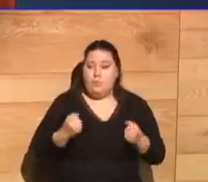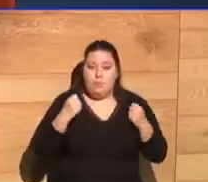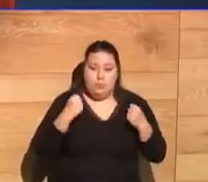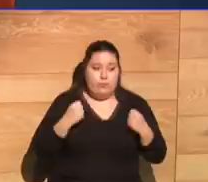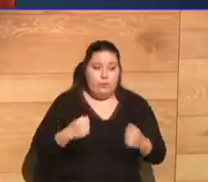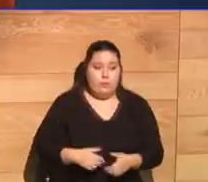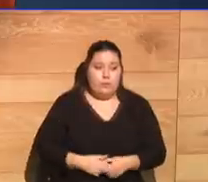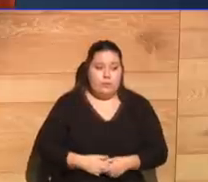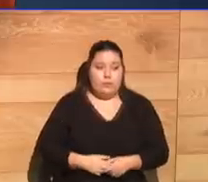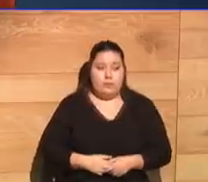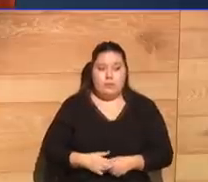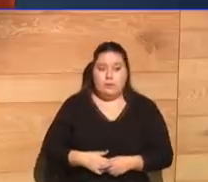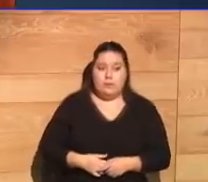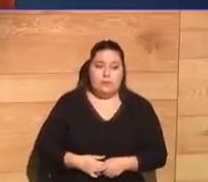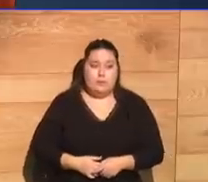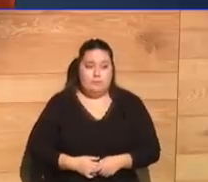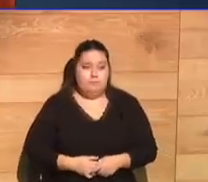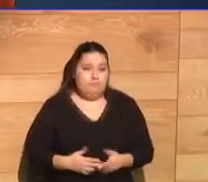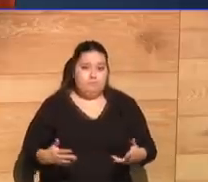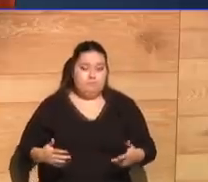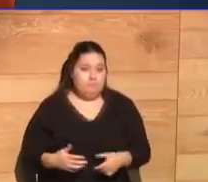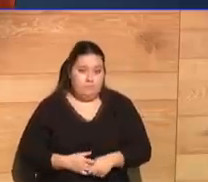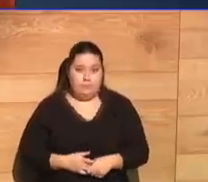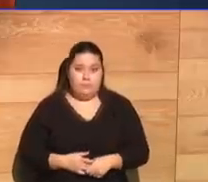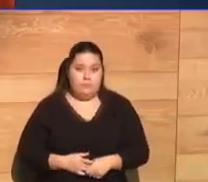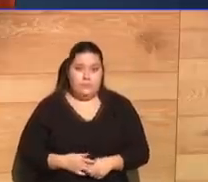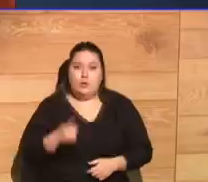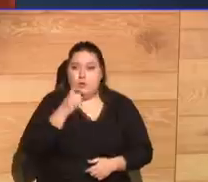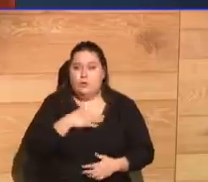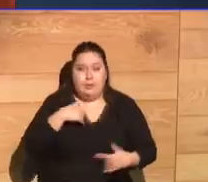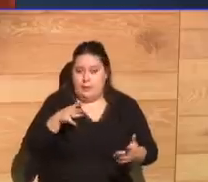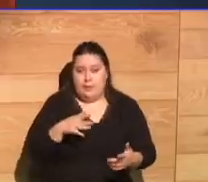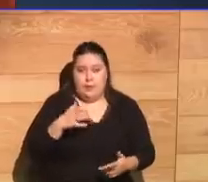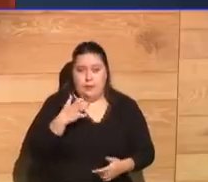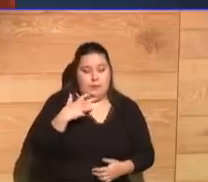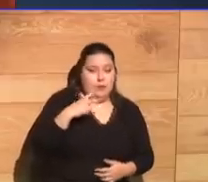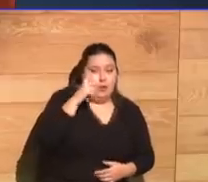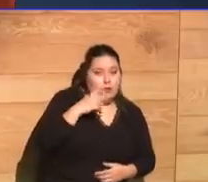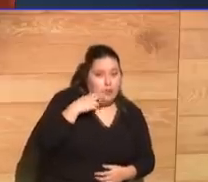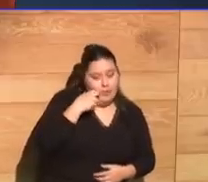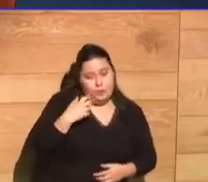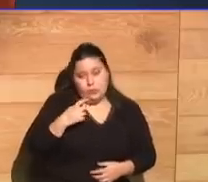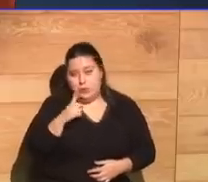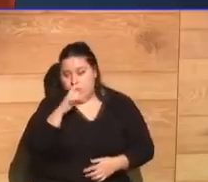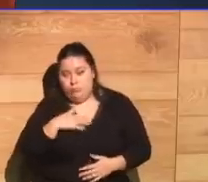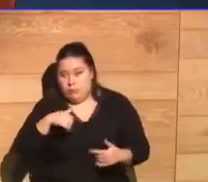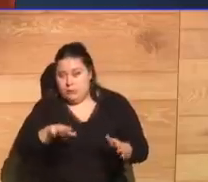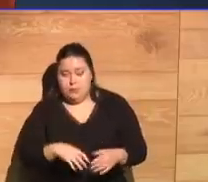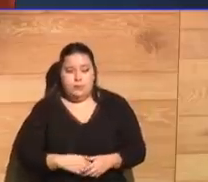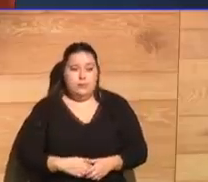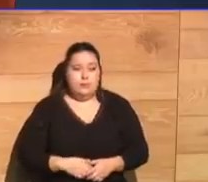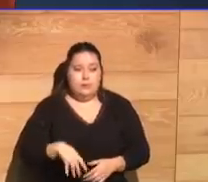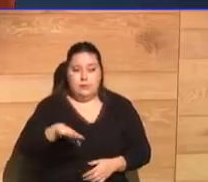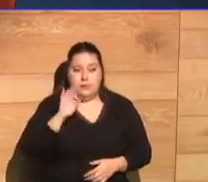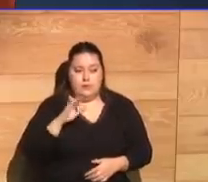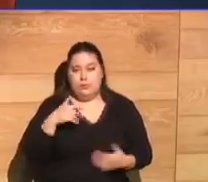eres panteísta, tener un dios, pues un dios de Chisinamo. Claro. Puedes tener el dios de los zapatos. Vamos, cualquiera. Pero bueno, si puedes elegir, pues mira, en Superman. Ese